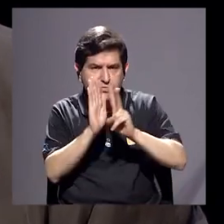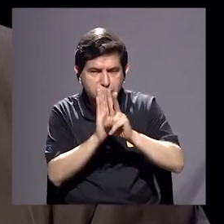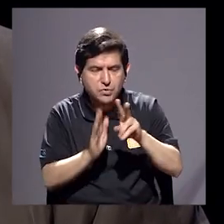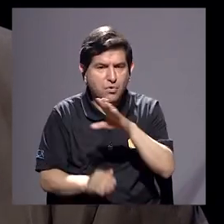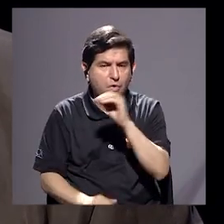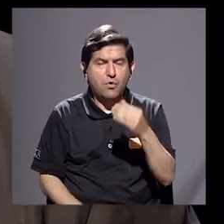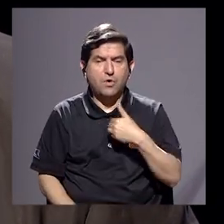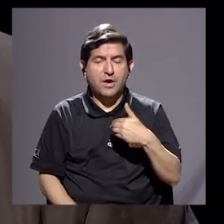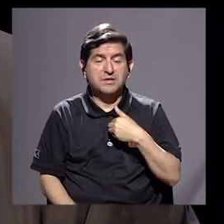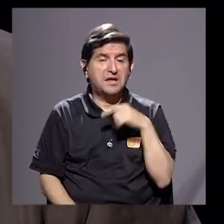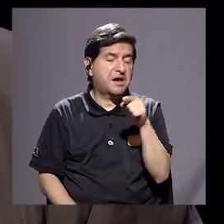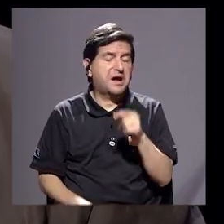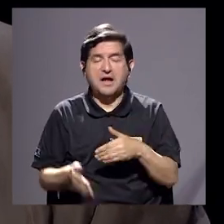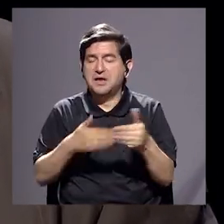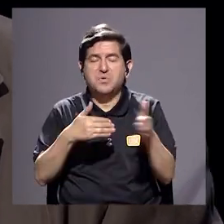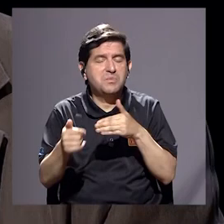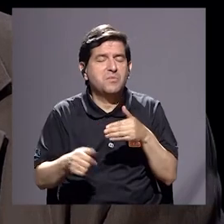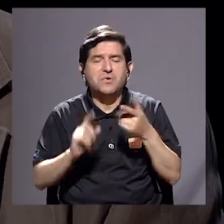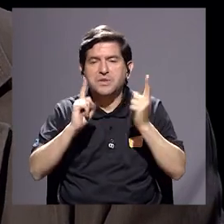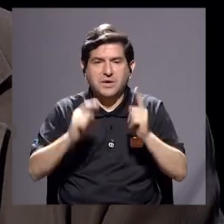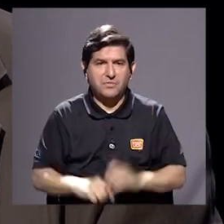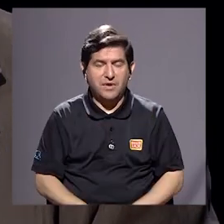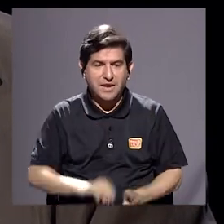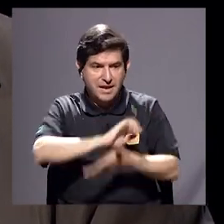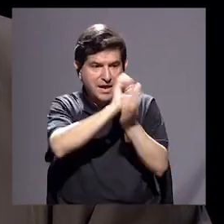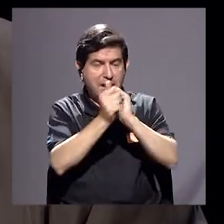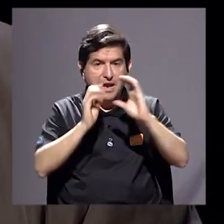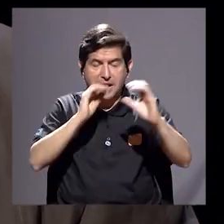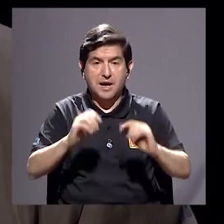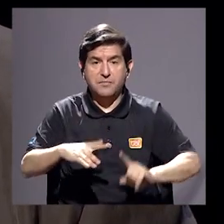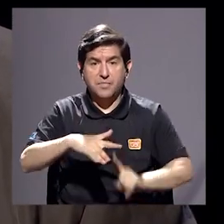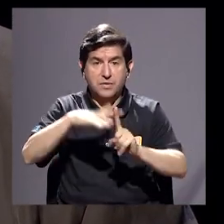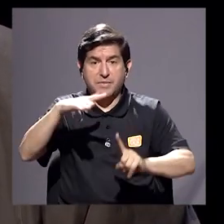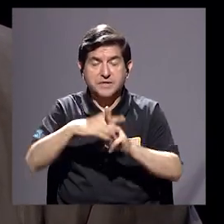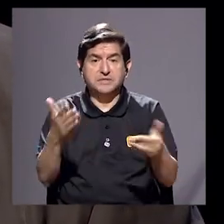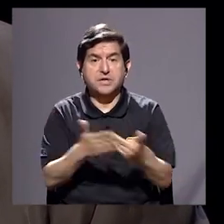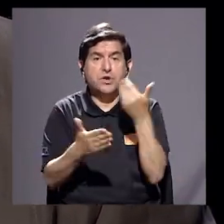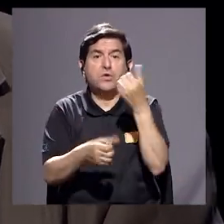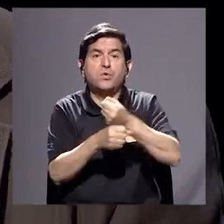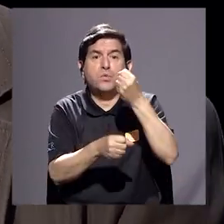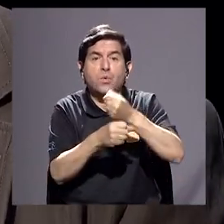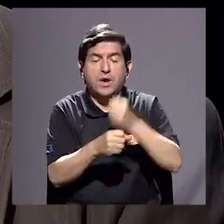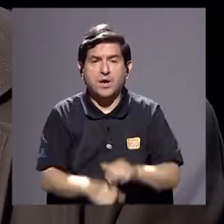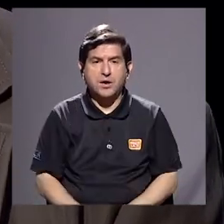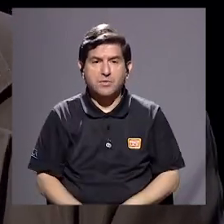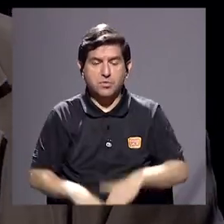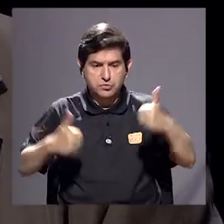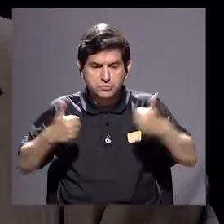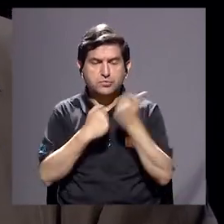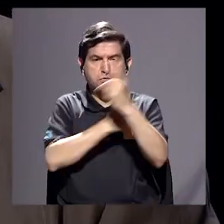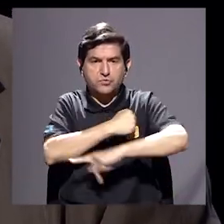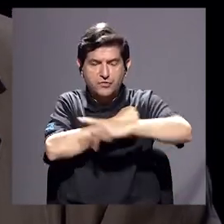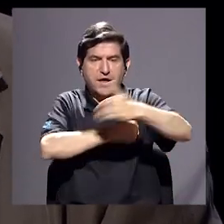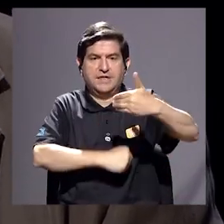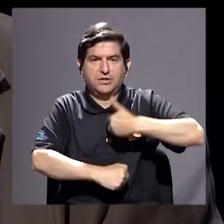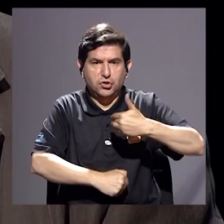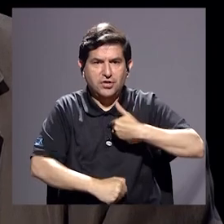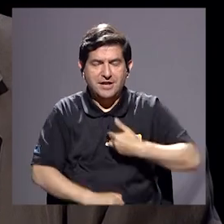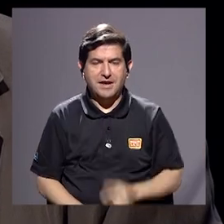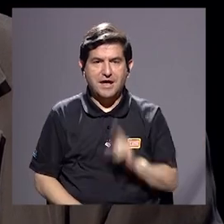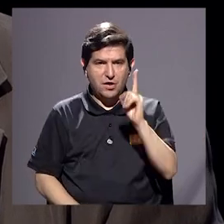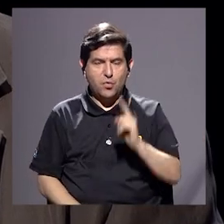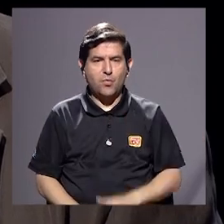aunque tengan gusto la transformación de la comunicación hace que aparezcan nuevas profesiones y el reto del país es que tengamos